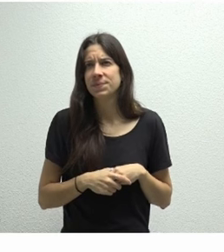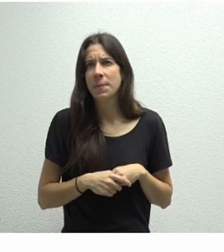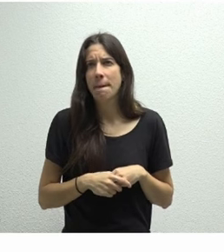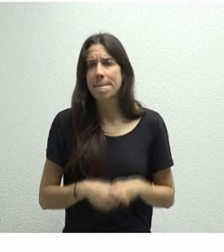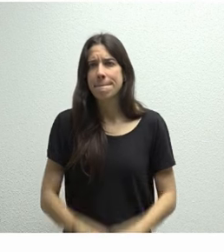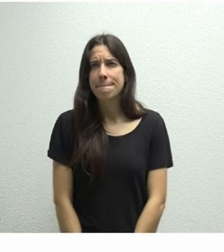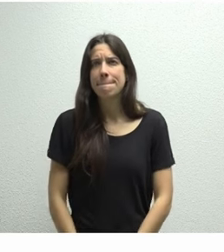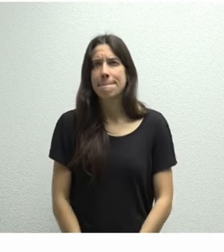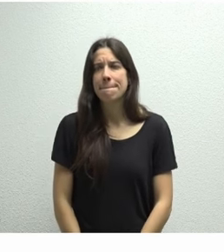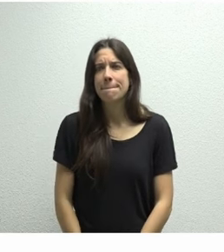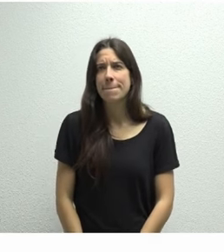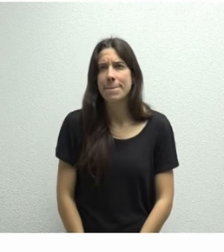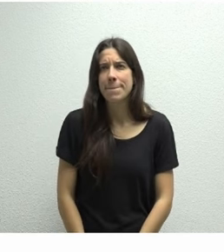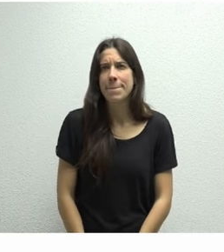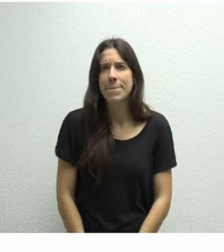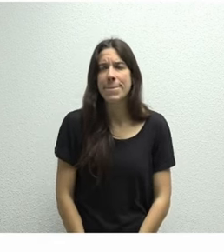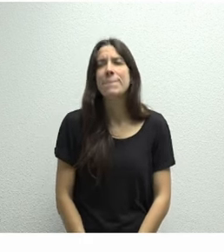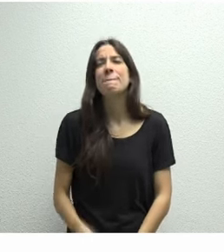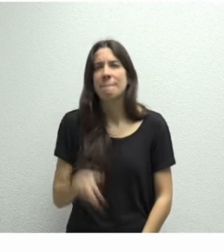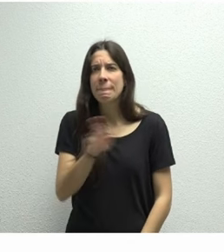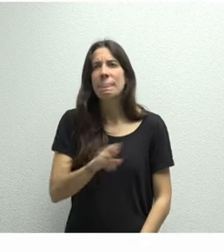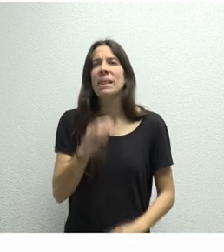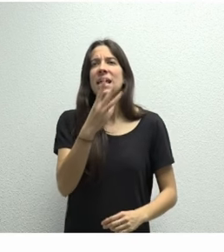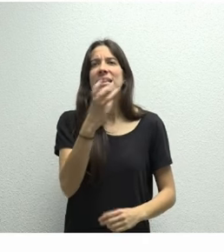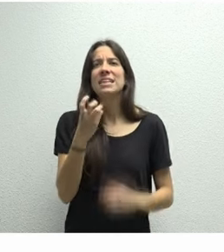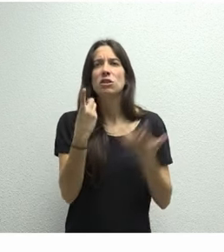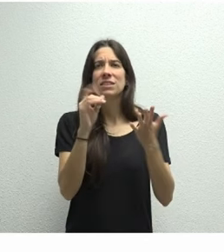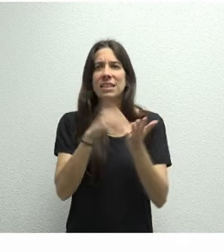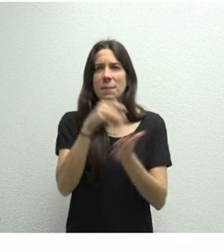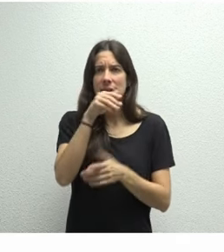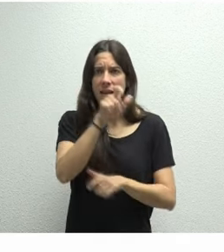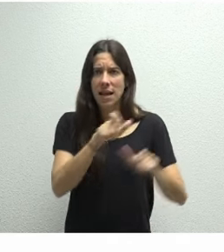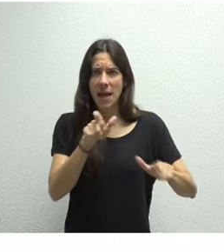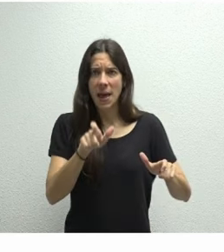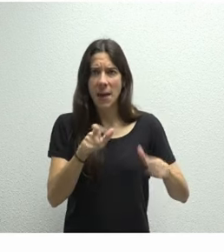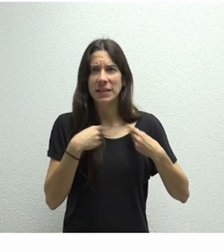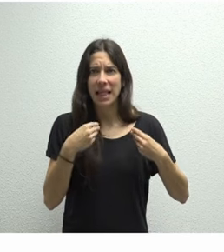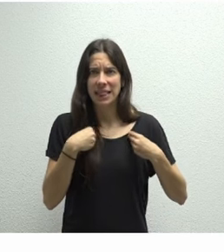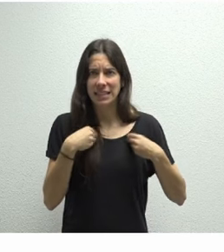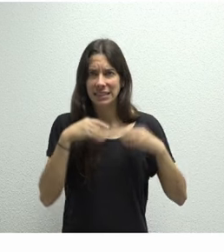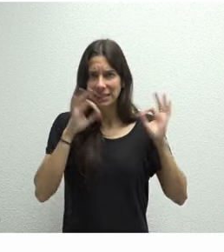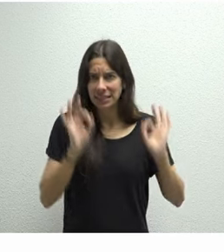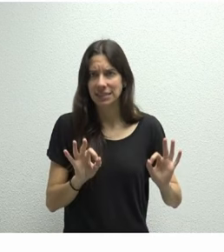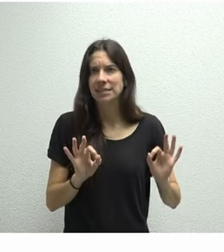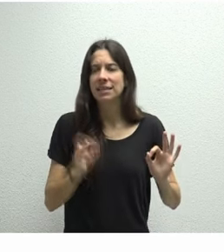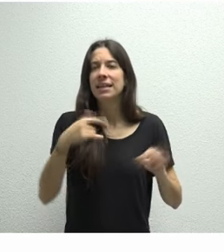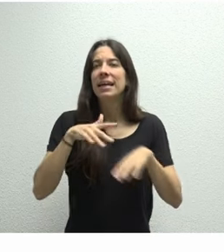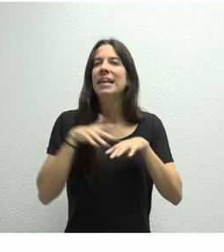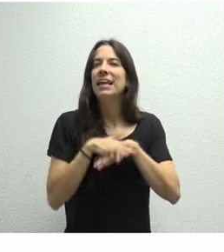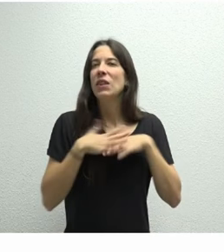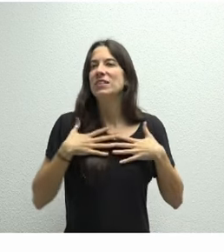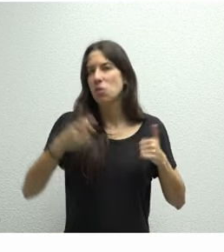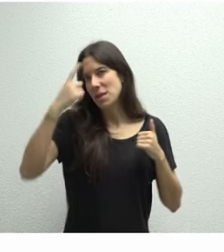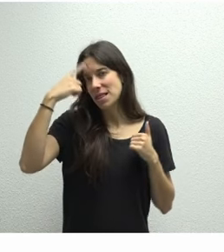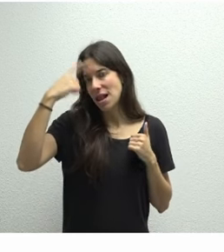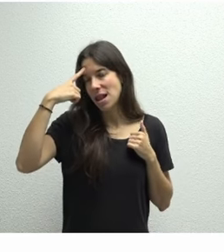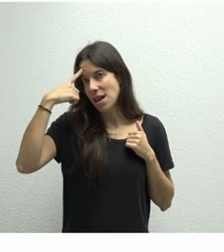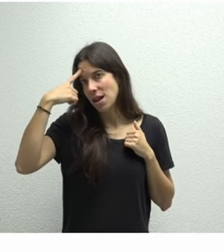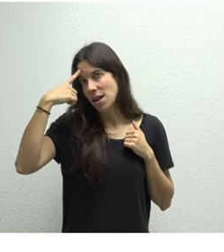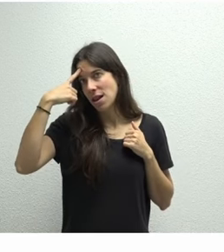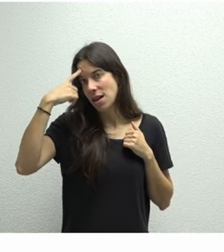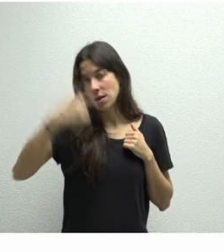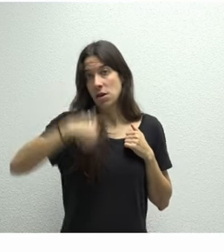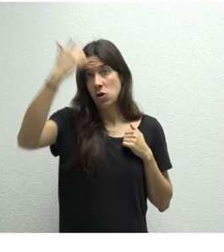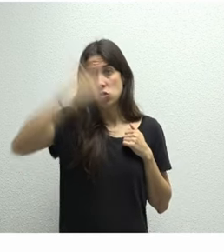pasa son 360,000 habitantes tenemos una red de Salud Mental yo como